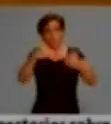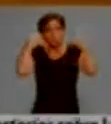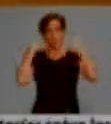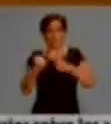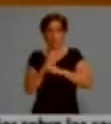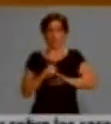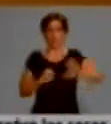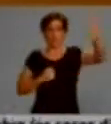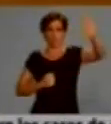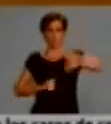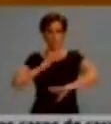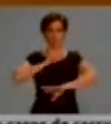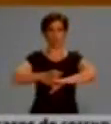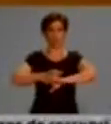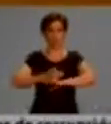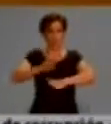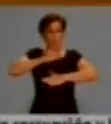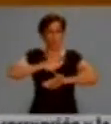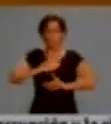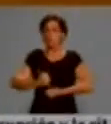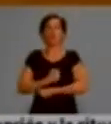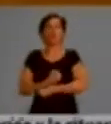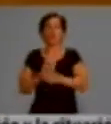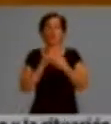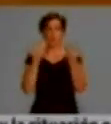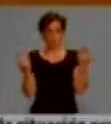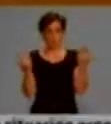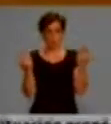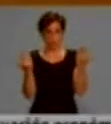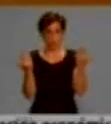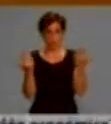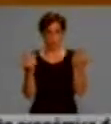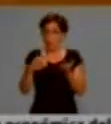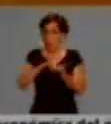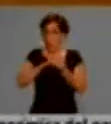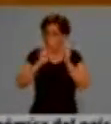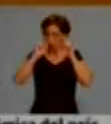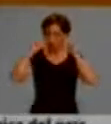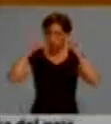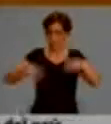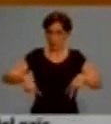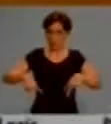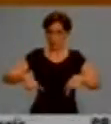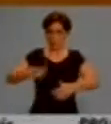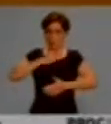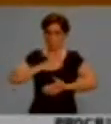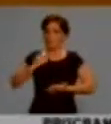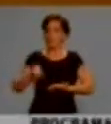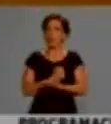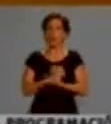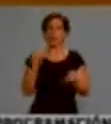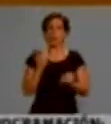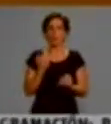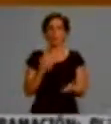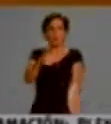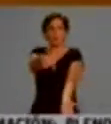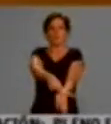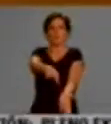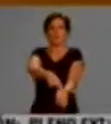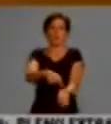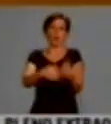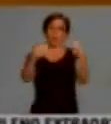nuestro es, sin duda alguna, repito, sin duda alguna, demandar